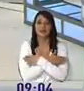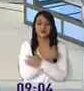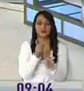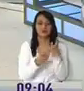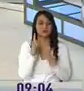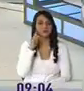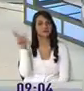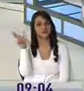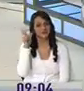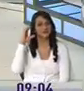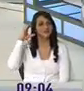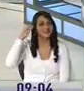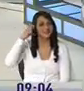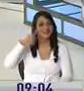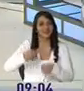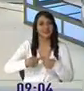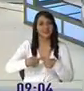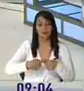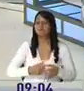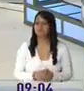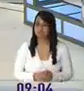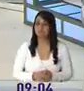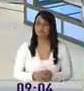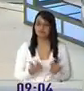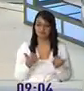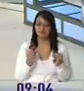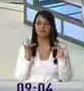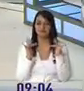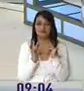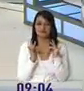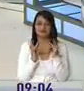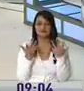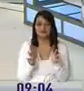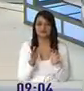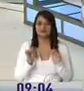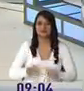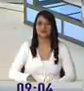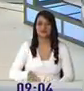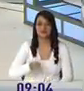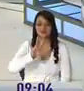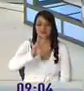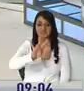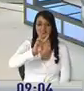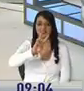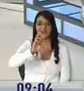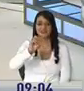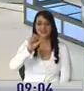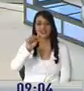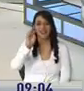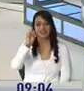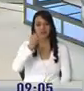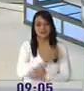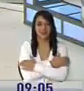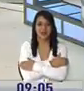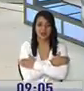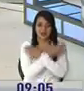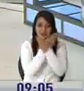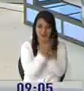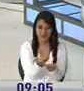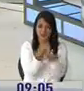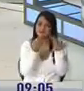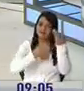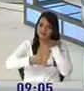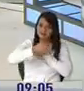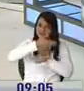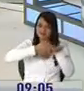scos de radio quito que nos sintonizan a esta hora de la mañana 760m ahí les mandamos un abrazo grande para compartir la